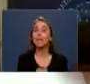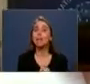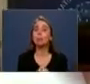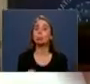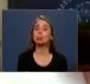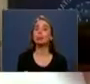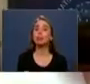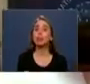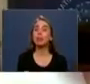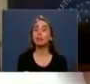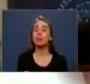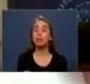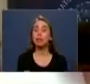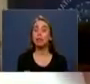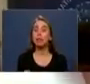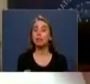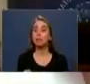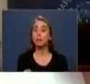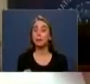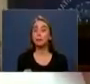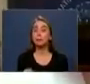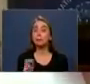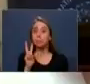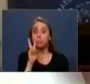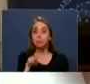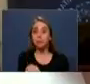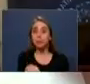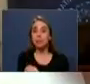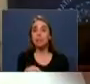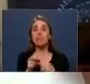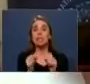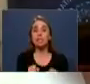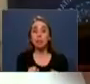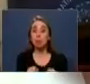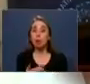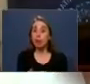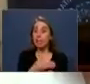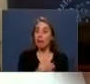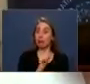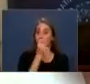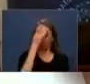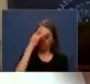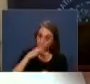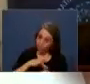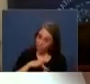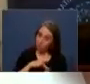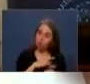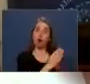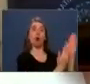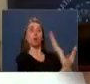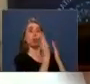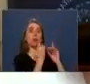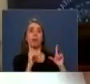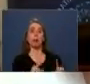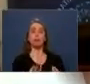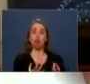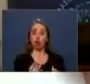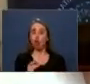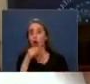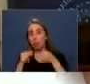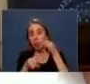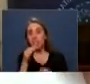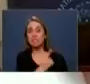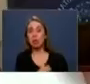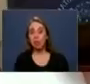demás. Mucho por supuesto mejor. Que eso es así, sí. Pero yo me refiero a este sentido irónico de que porque uno u